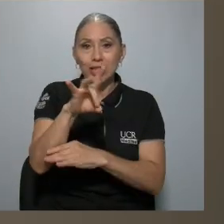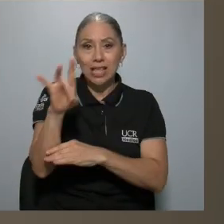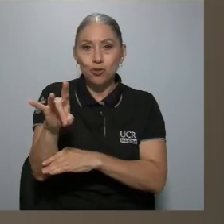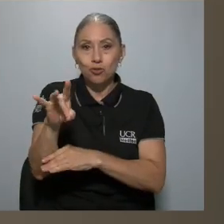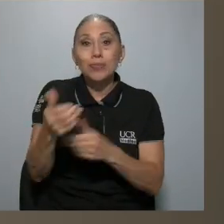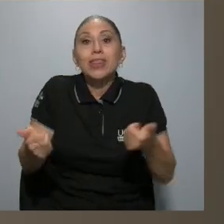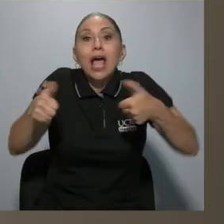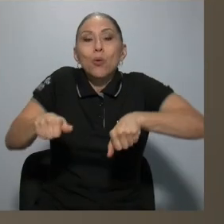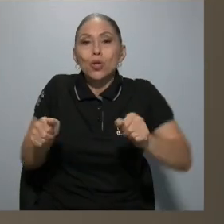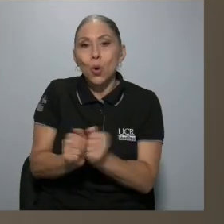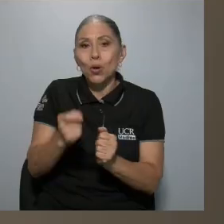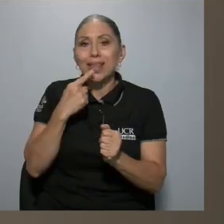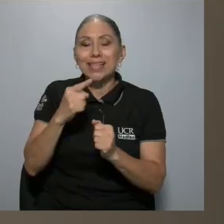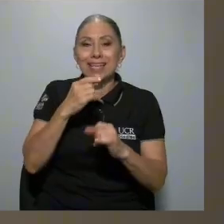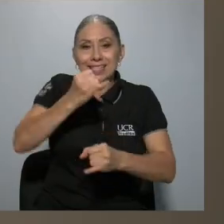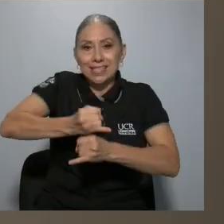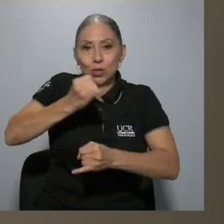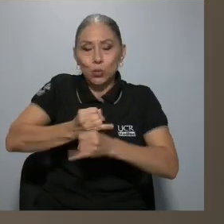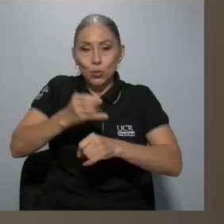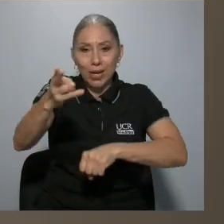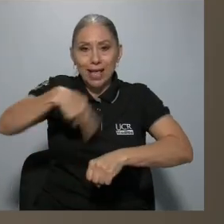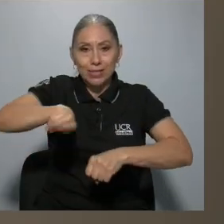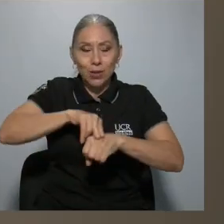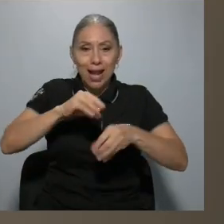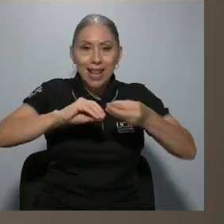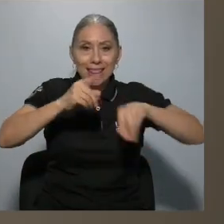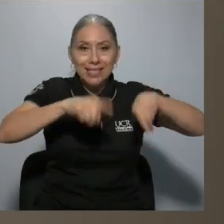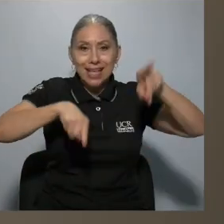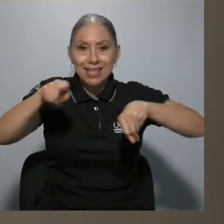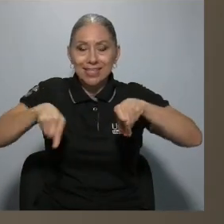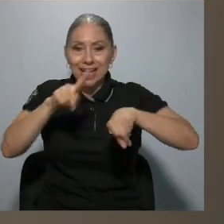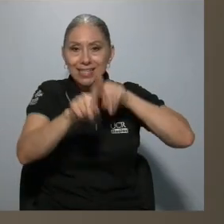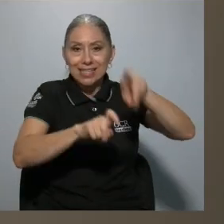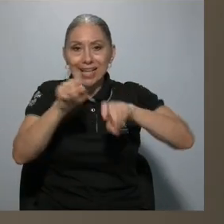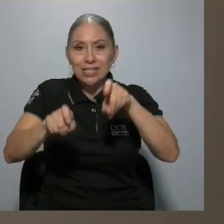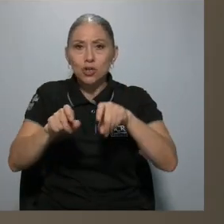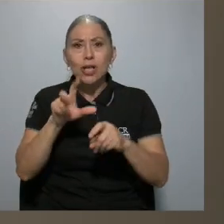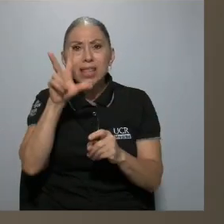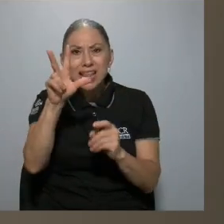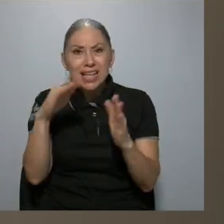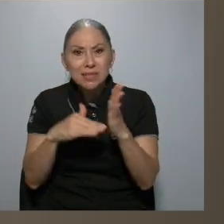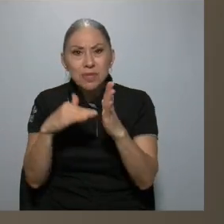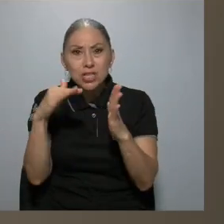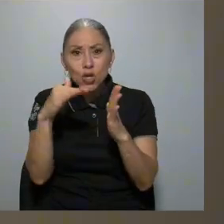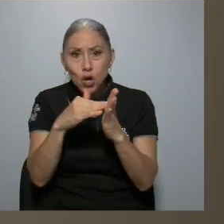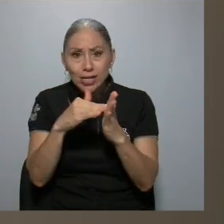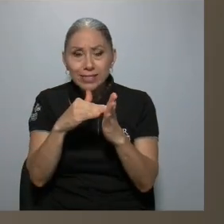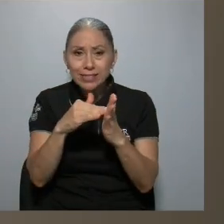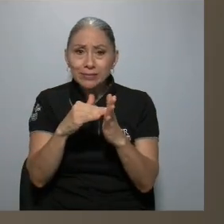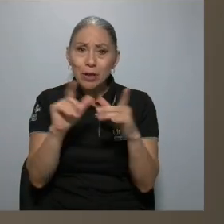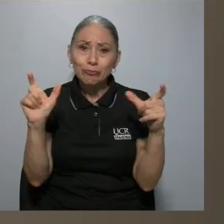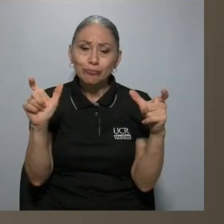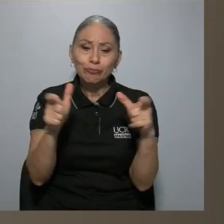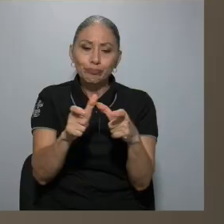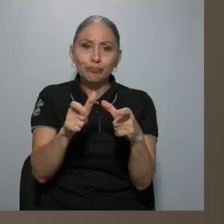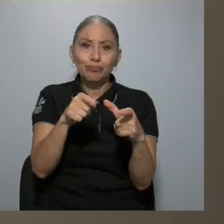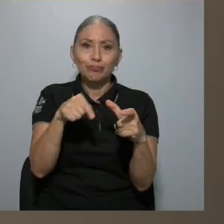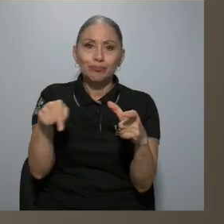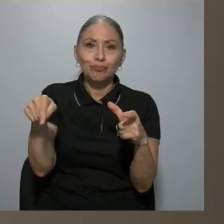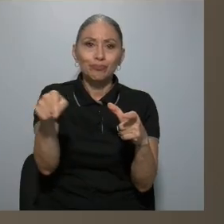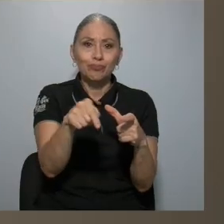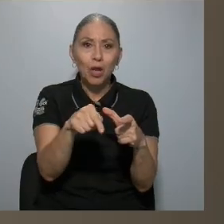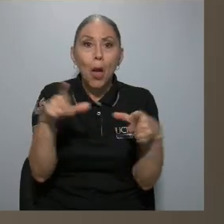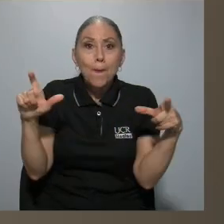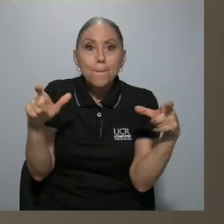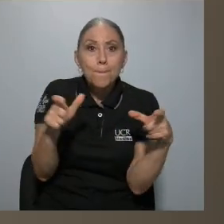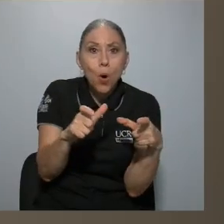las proyecciones del Instituto Nacional de Estadísticas y Censos. 3 millones. Suena a muy pocas personas.